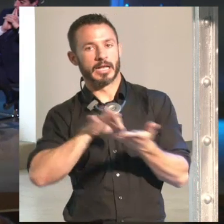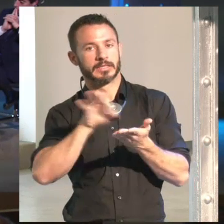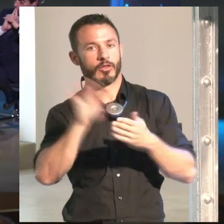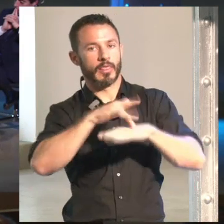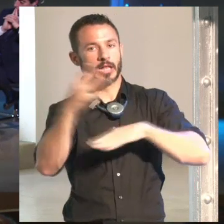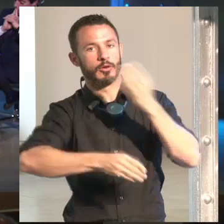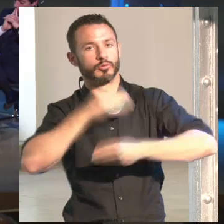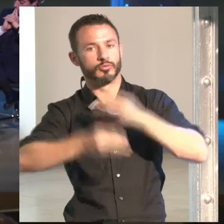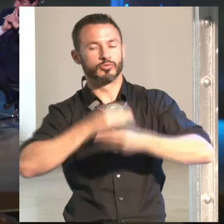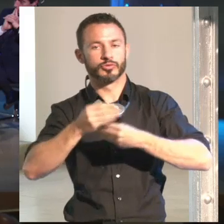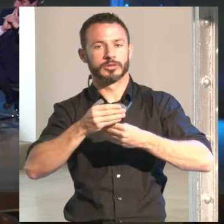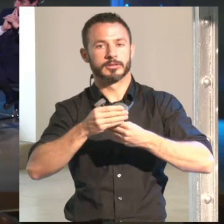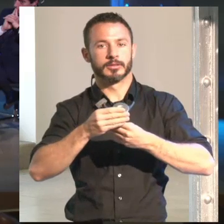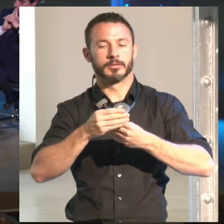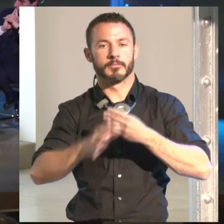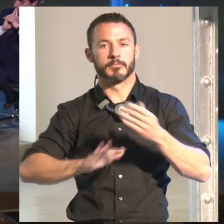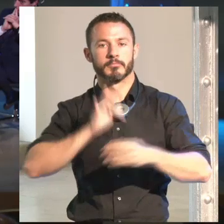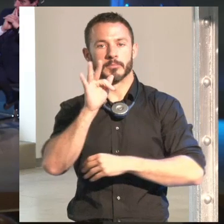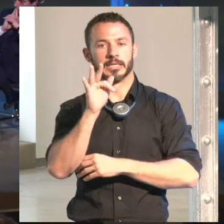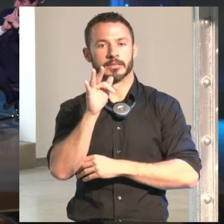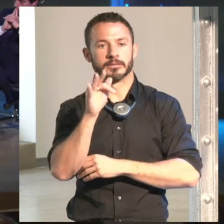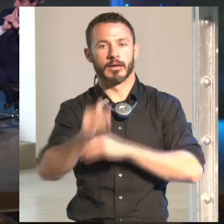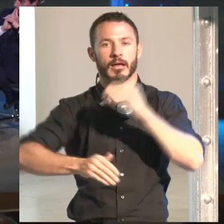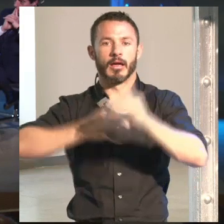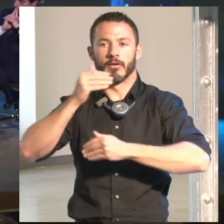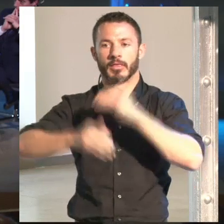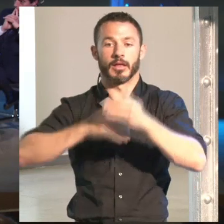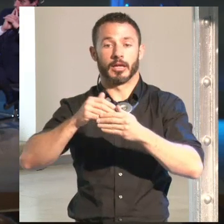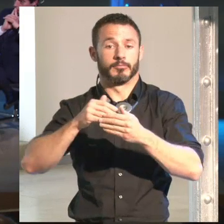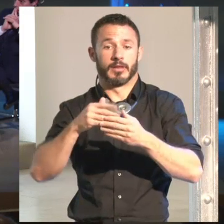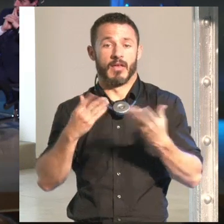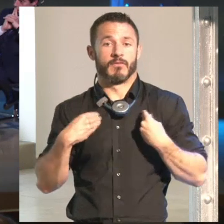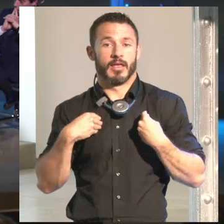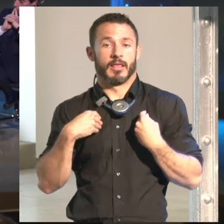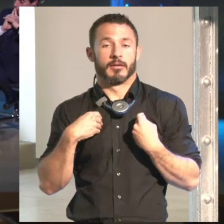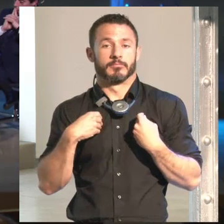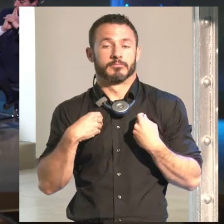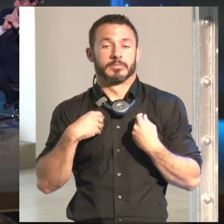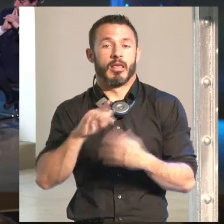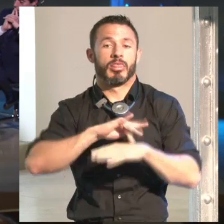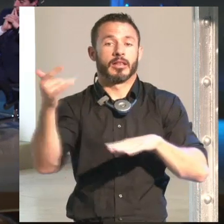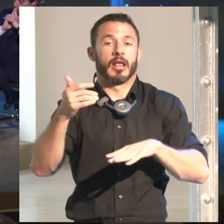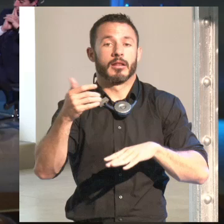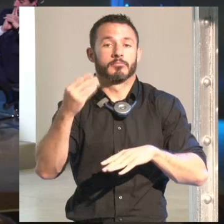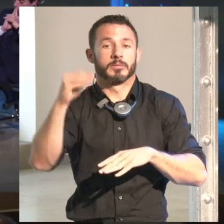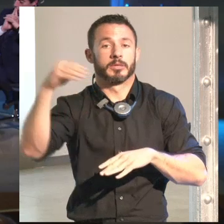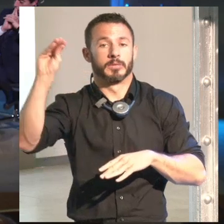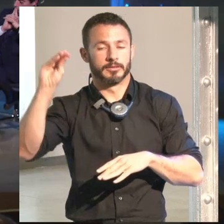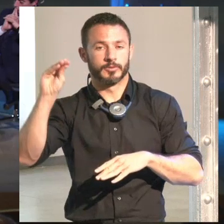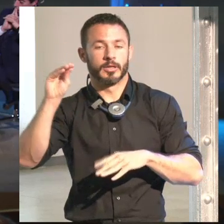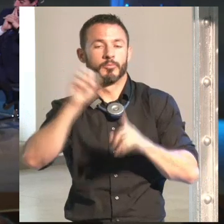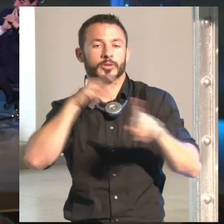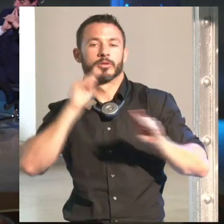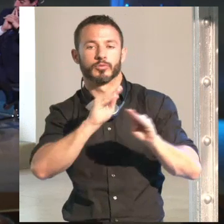y avanzar en ser cada vez más digital en su vida, ¿no? Entonces, desde tu punto de vista, ¿tú realmente crees que,